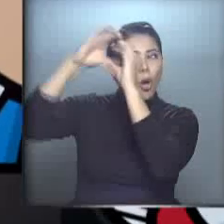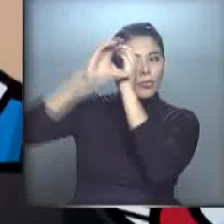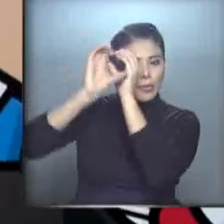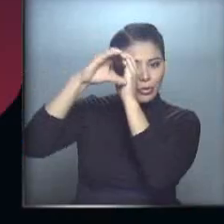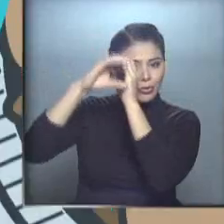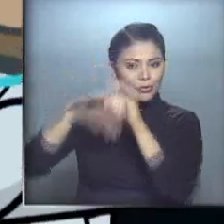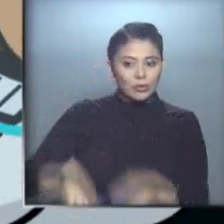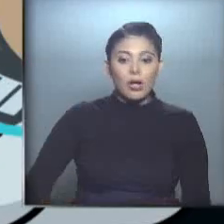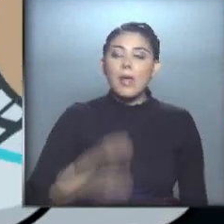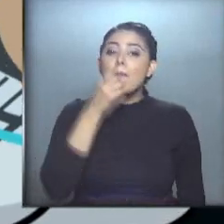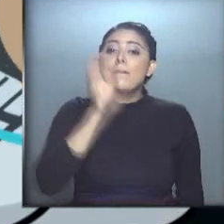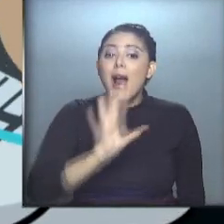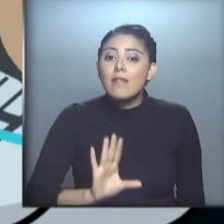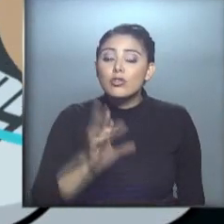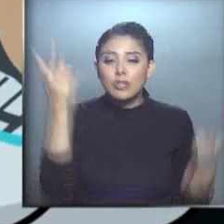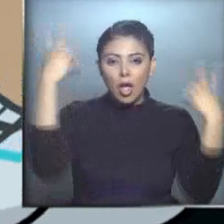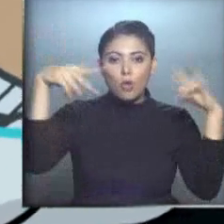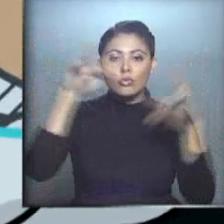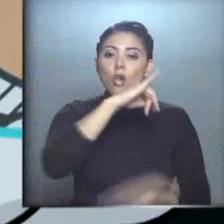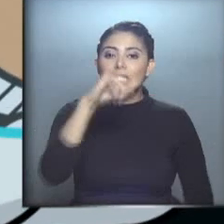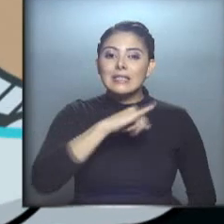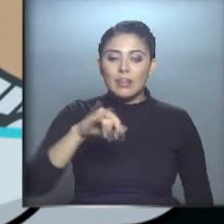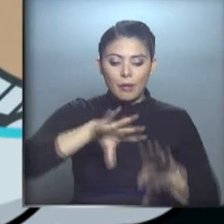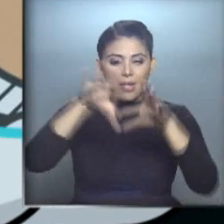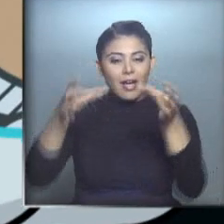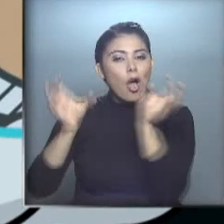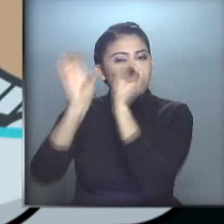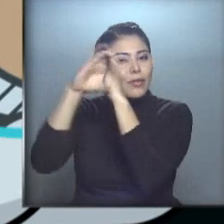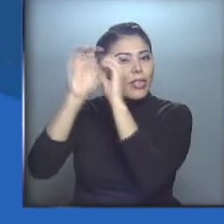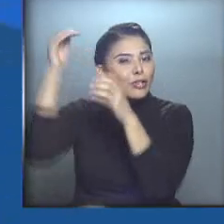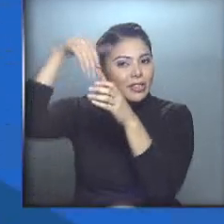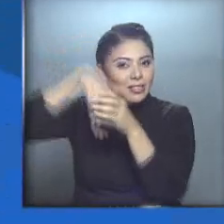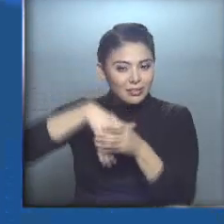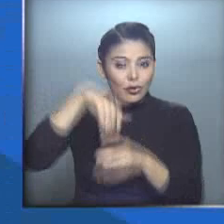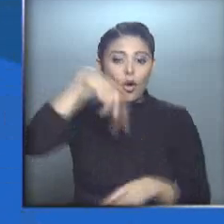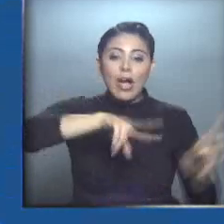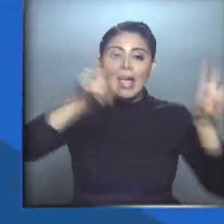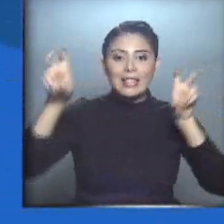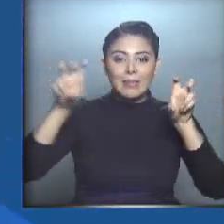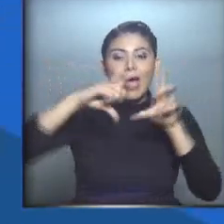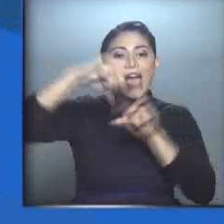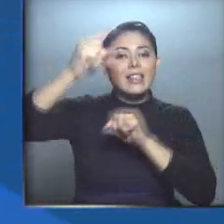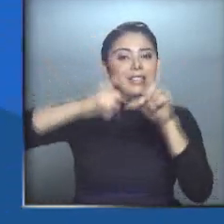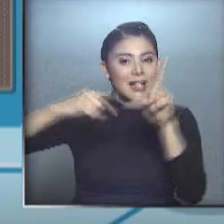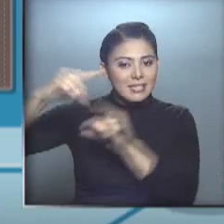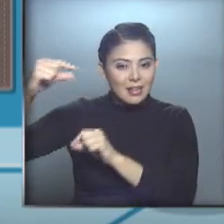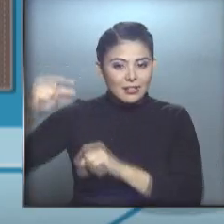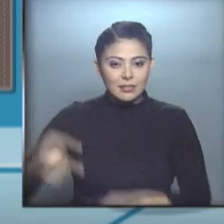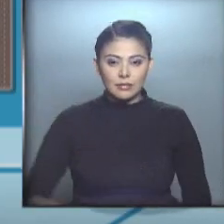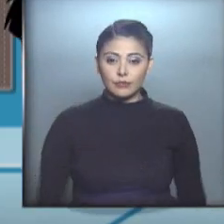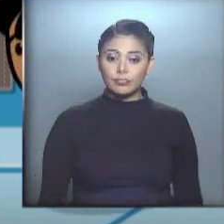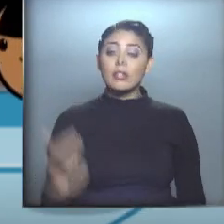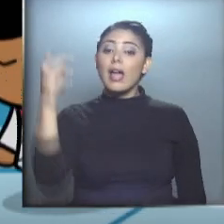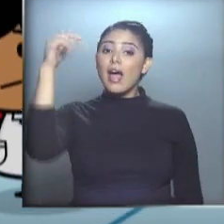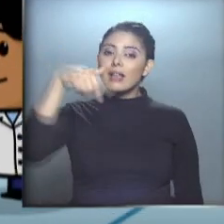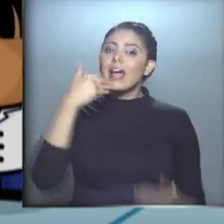observatorio! La asombrosa excursión de Samba en el observatorio. Hoy, las estrellas. Y